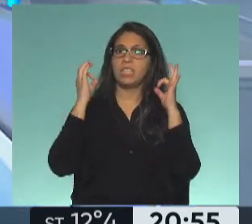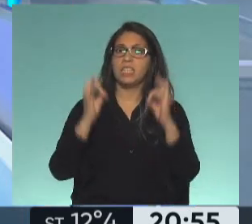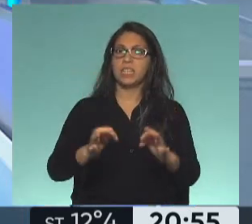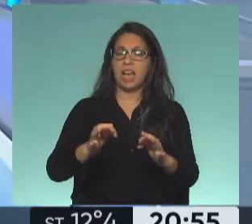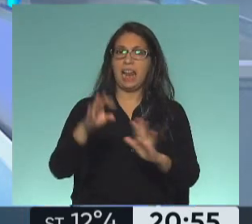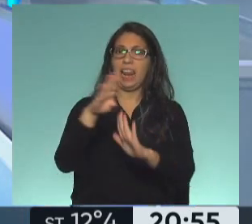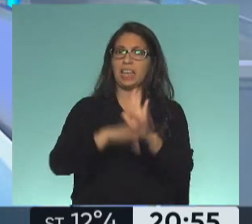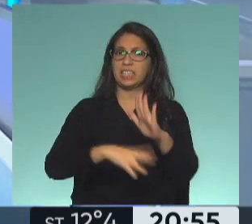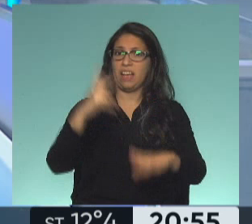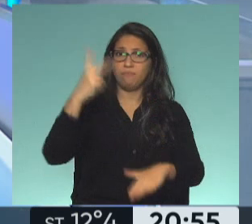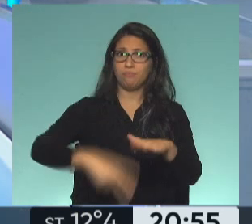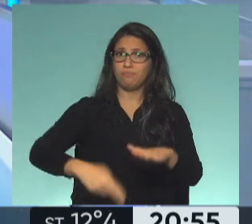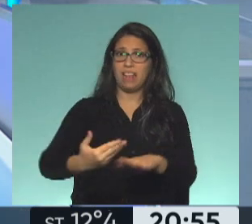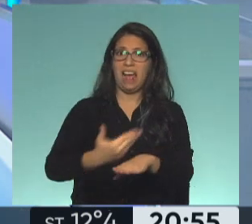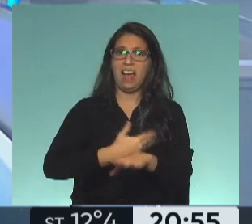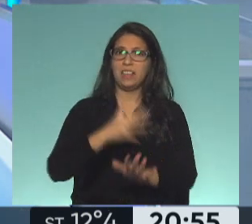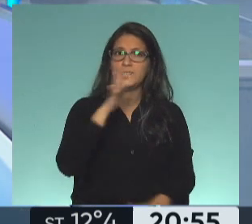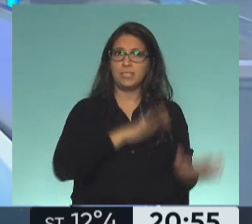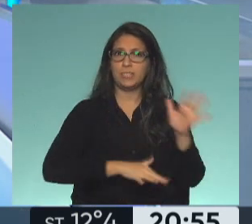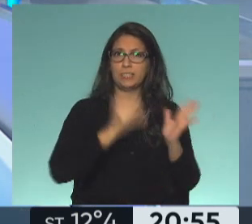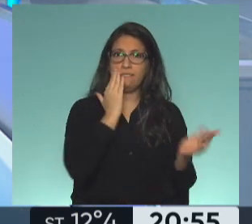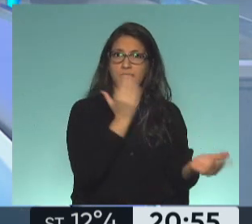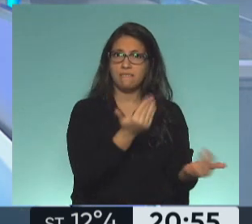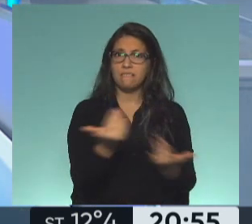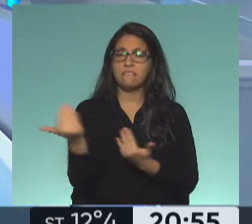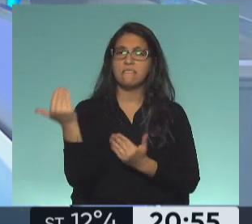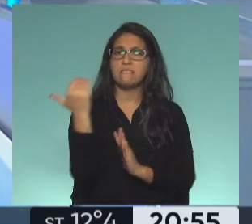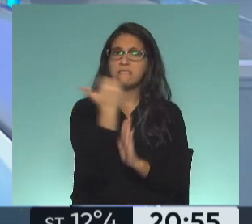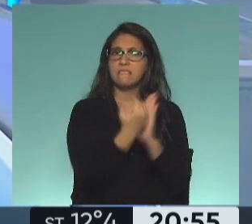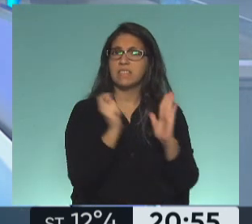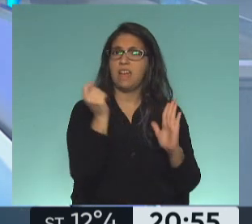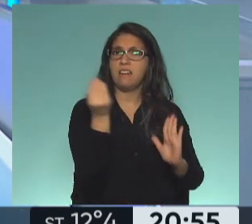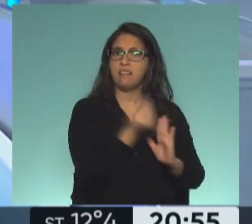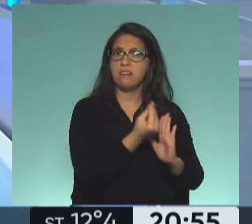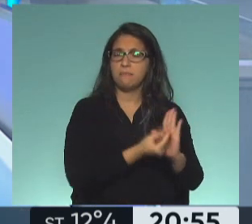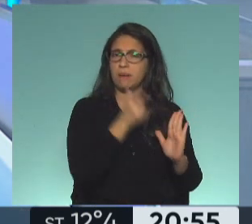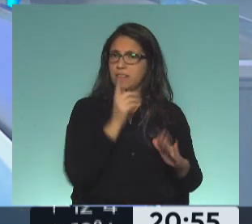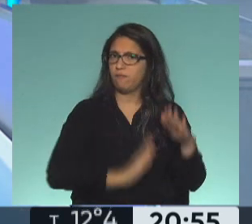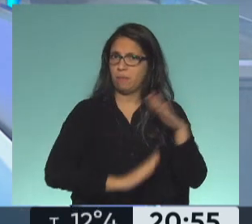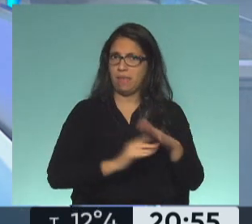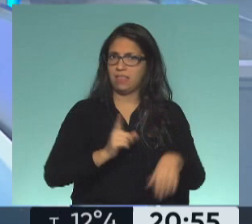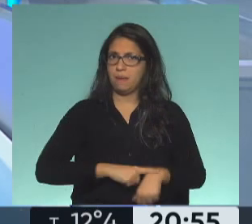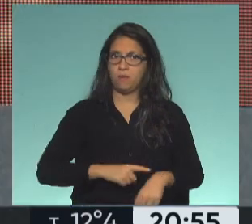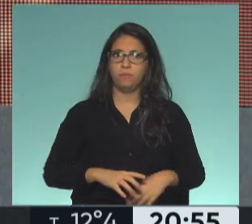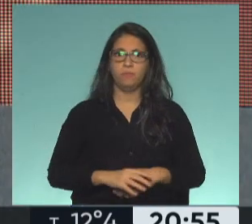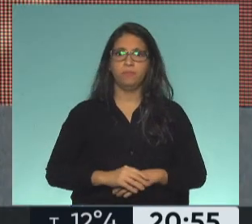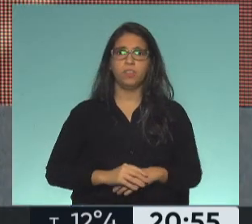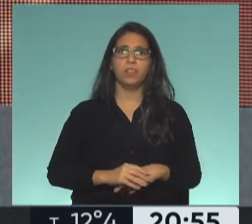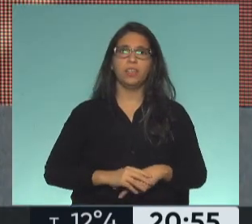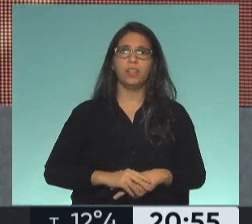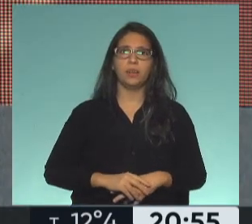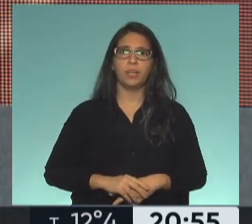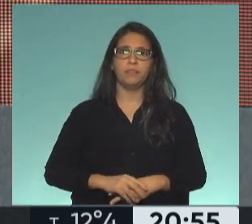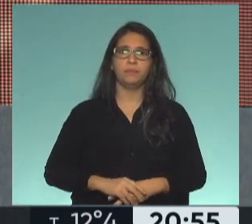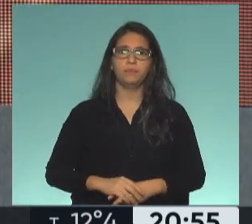cierre de listas con una exploración de los candidatos o las candidatas, así que me parece que el tiempo es clave en este momento. ¿El mensaje